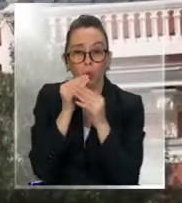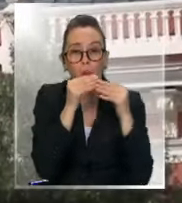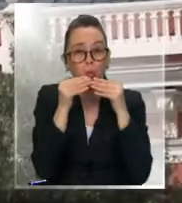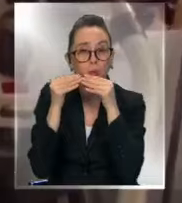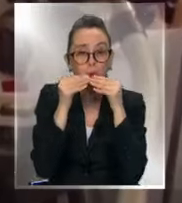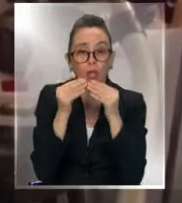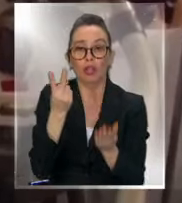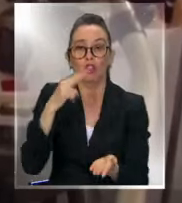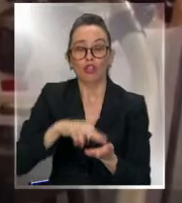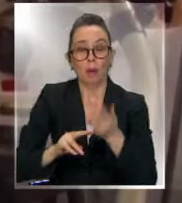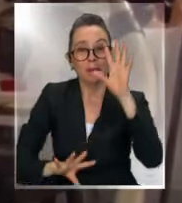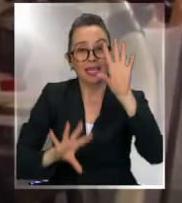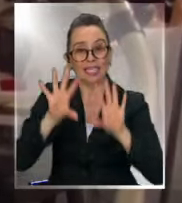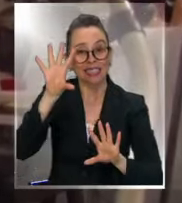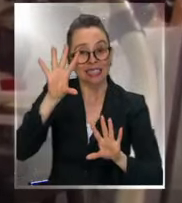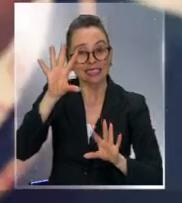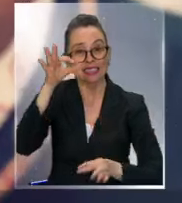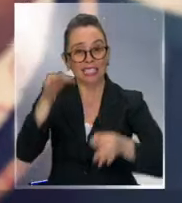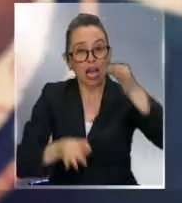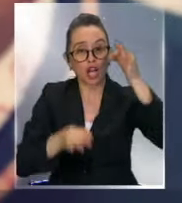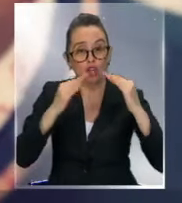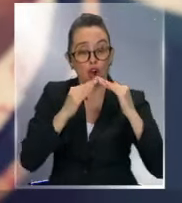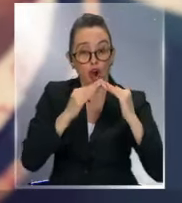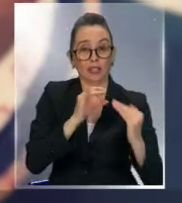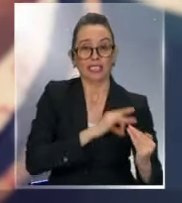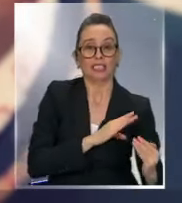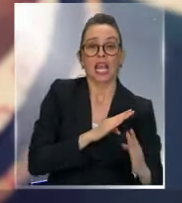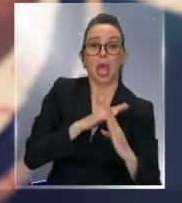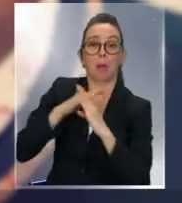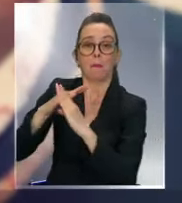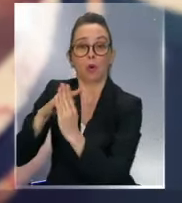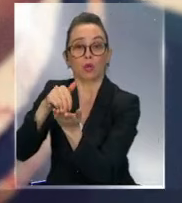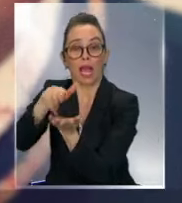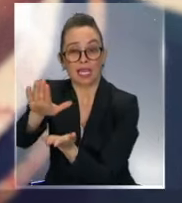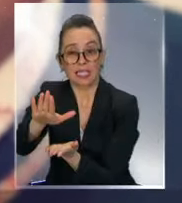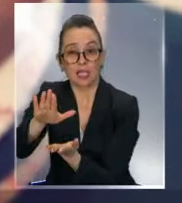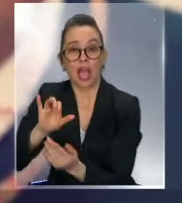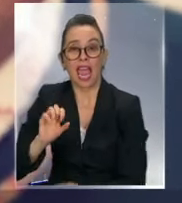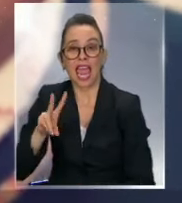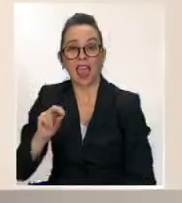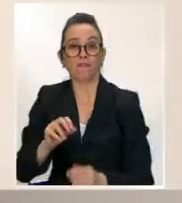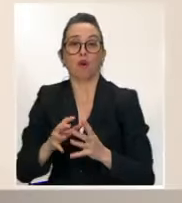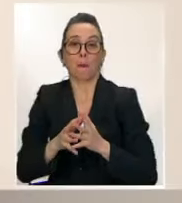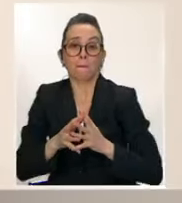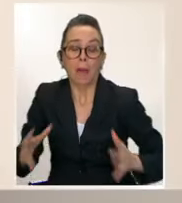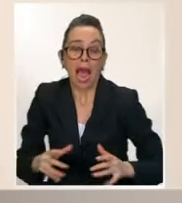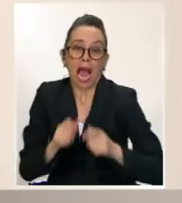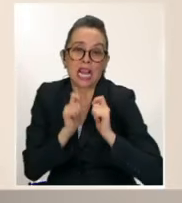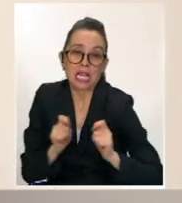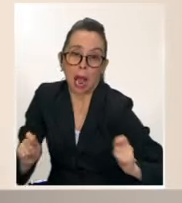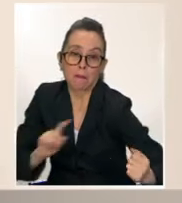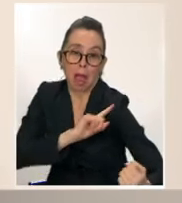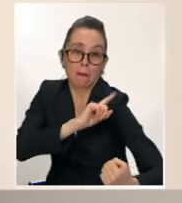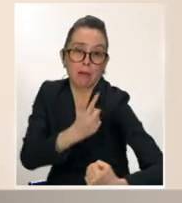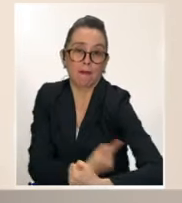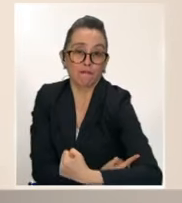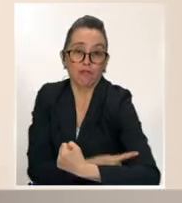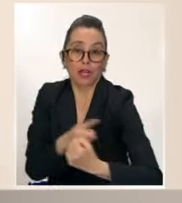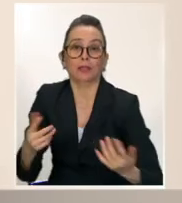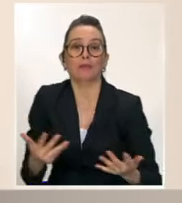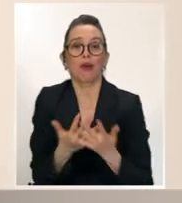libertad. En 2015, cuando la Corte rechaza la impugnación chilena, la campaña de Evo Morales tomó aún más fuerza en las redes sociales.